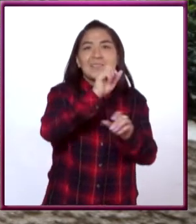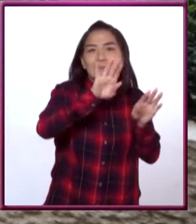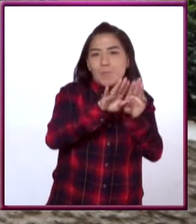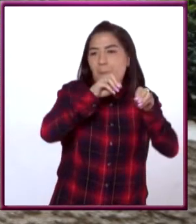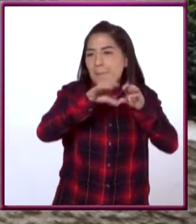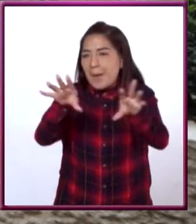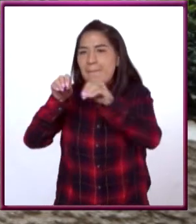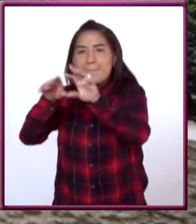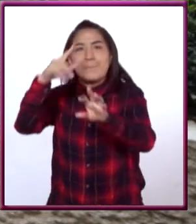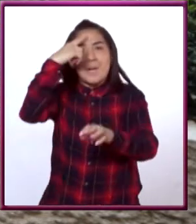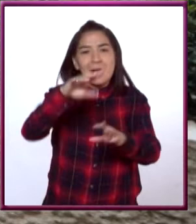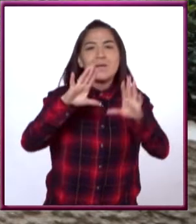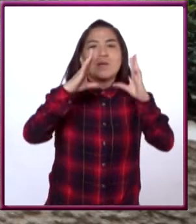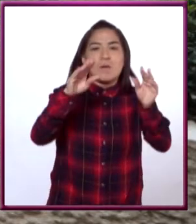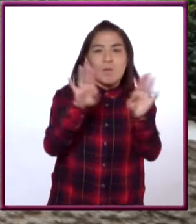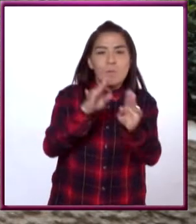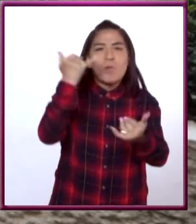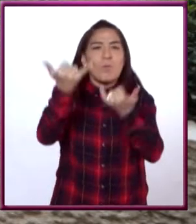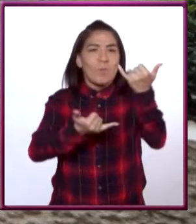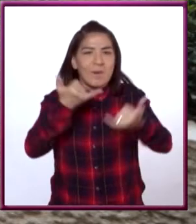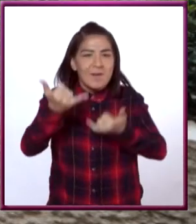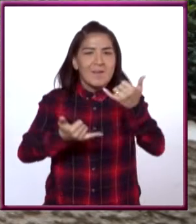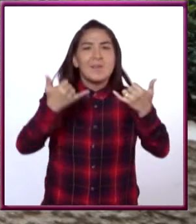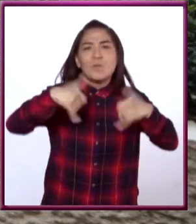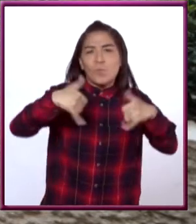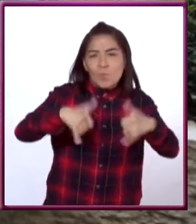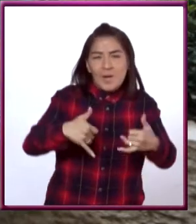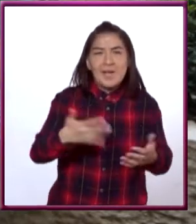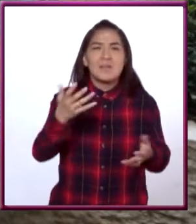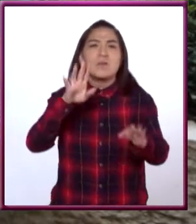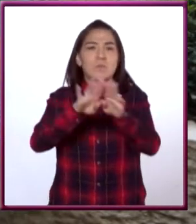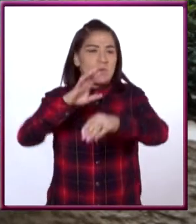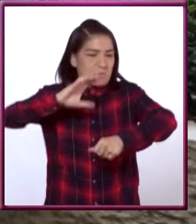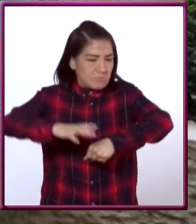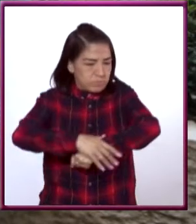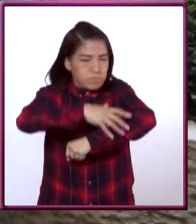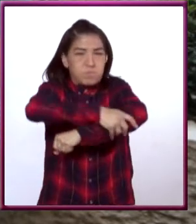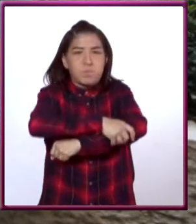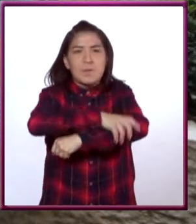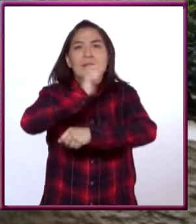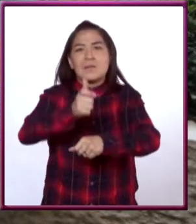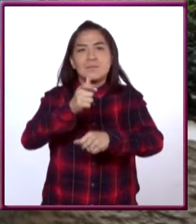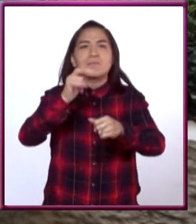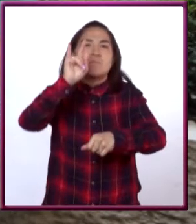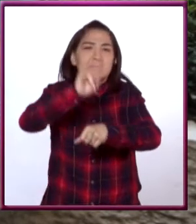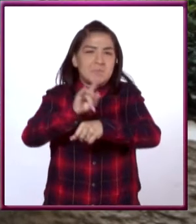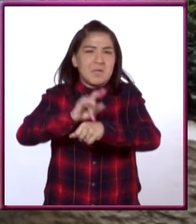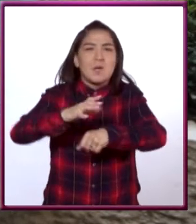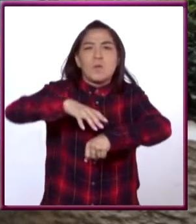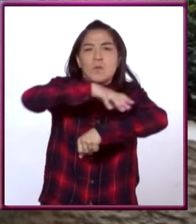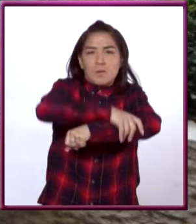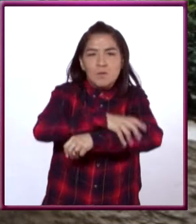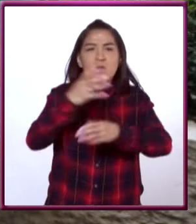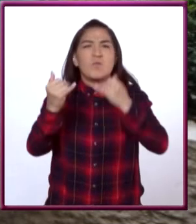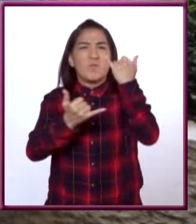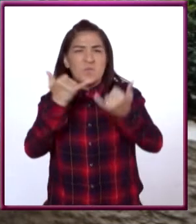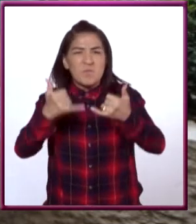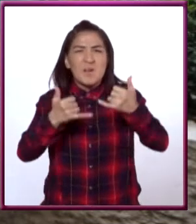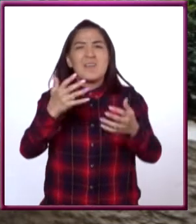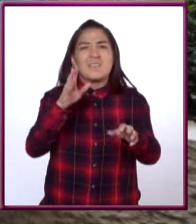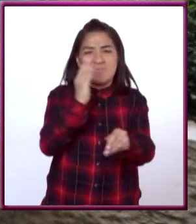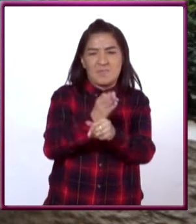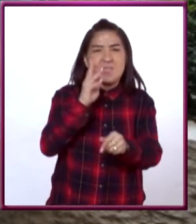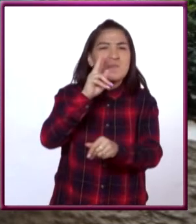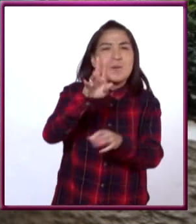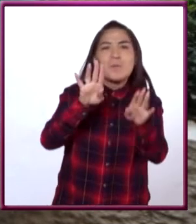lados? Para diseñar moldes de galletas, juguetes, prótesis, animaciones para videojuegos. ¿Será que todo el mundo quiere aprender a